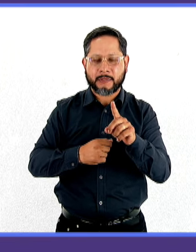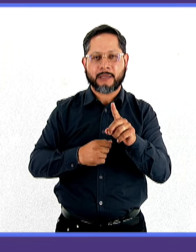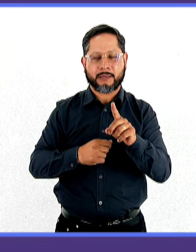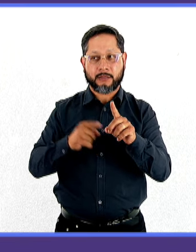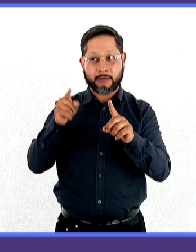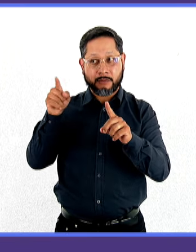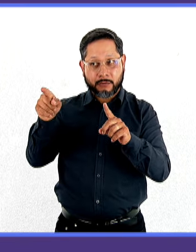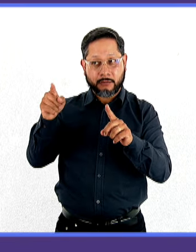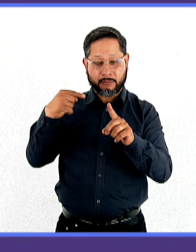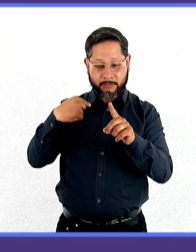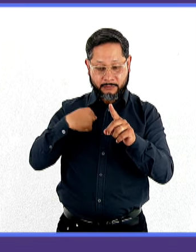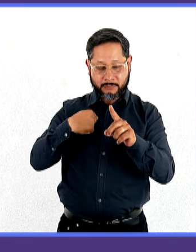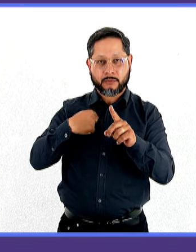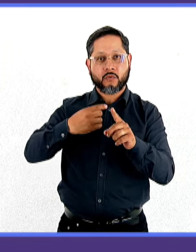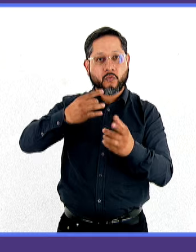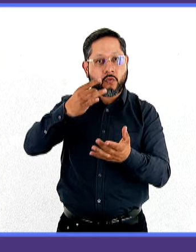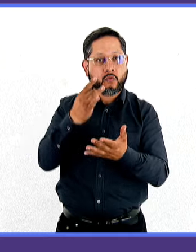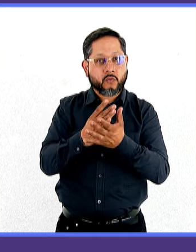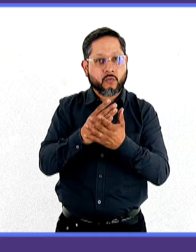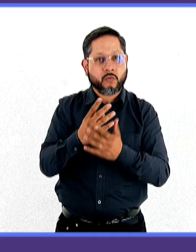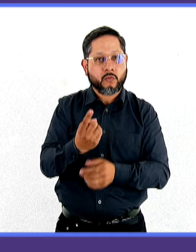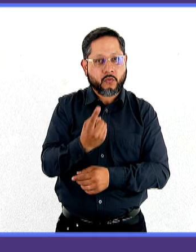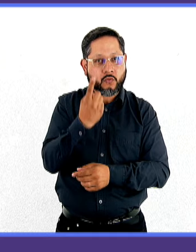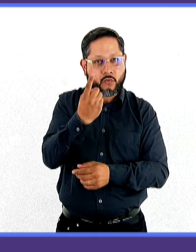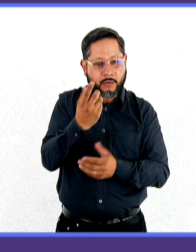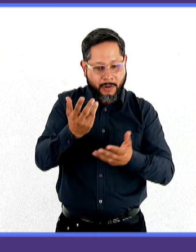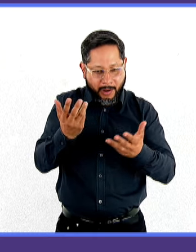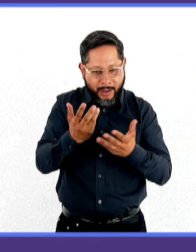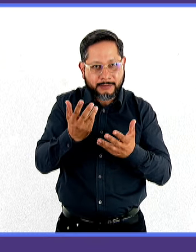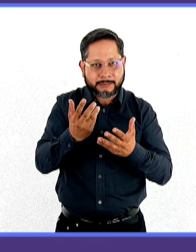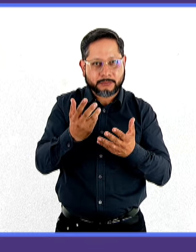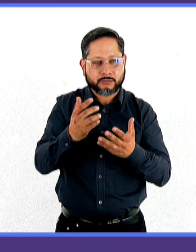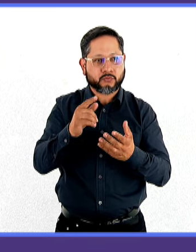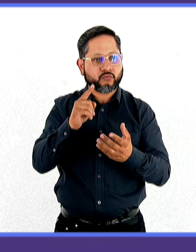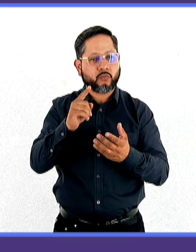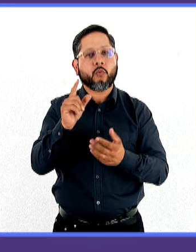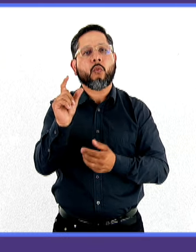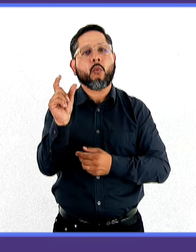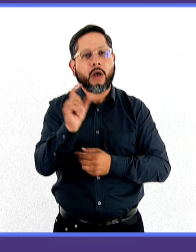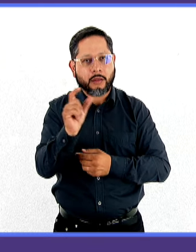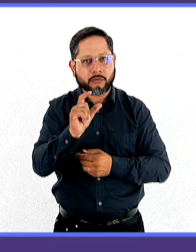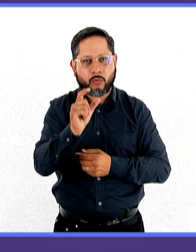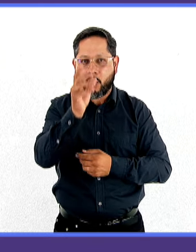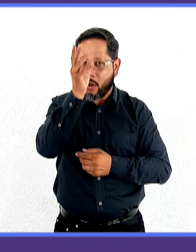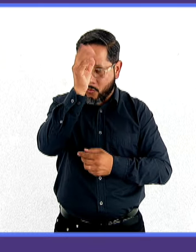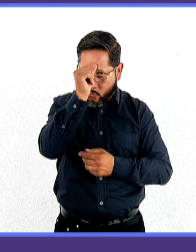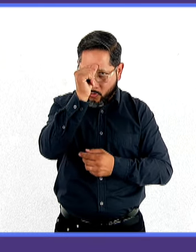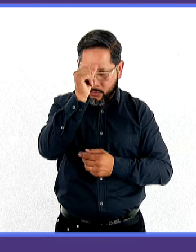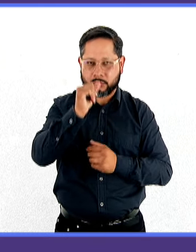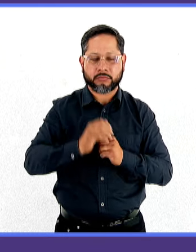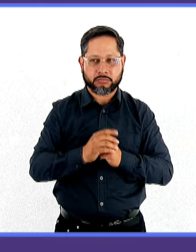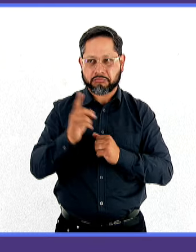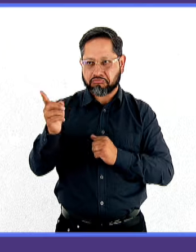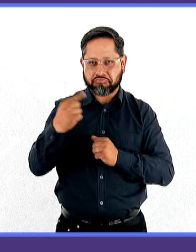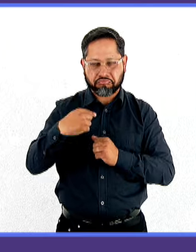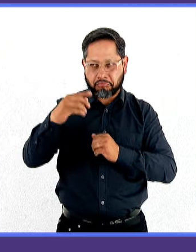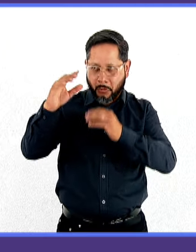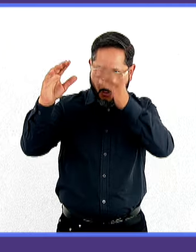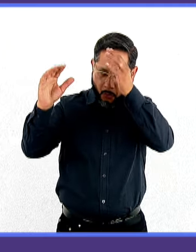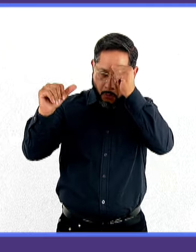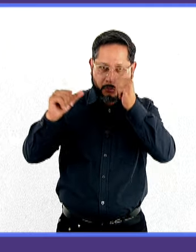se otorga exclusivamente para una práctica y momento del tiempo determinados además el